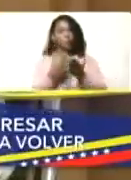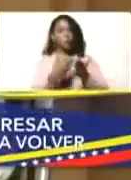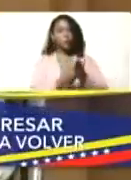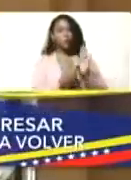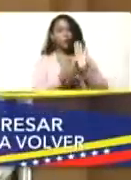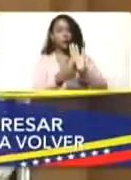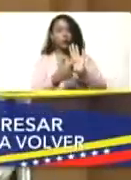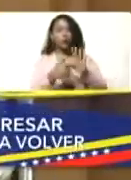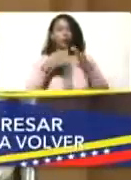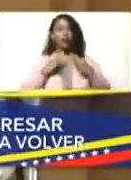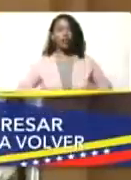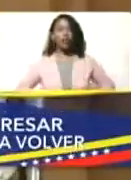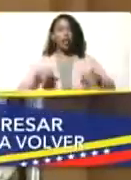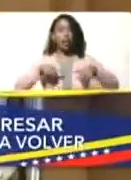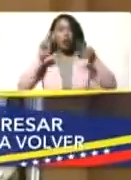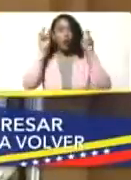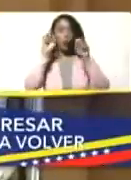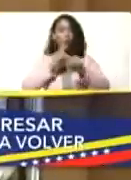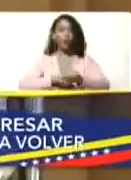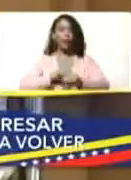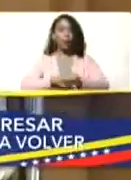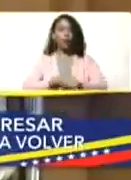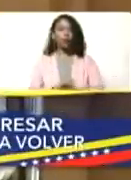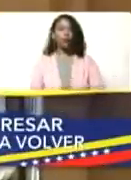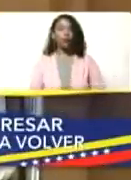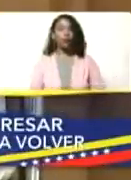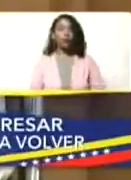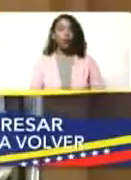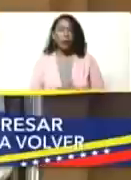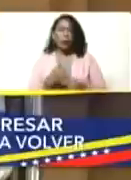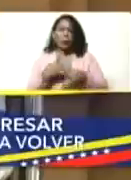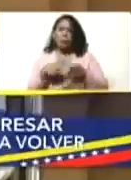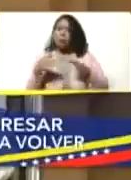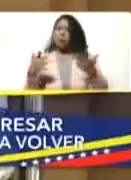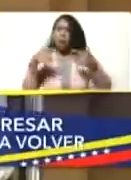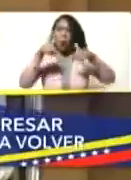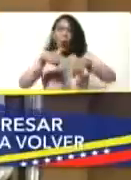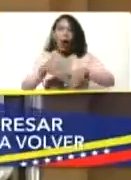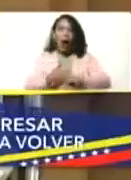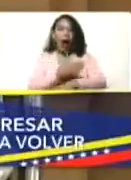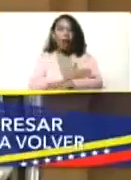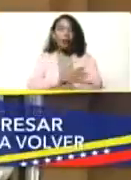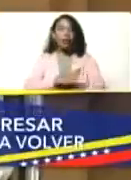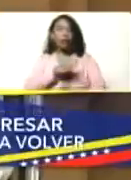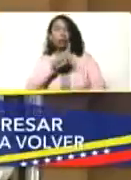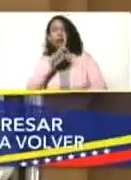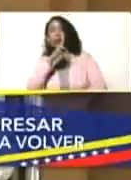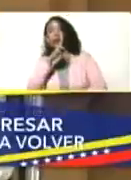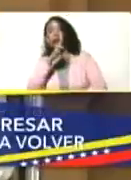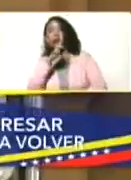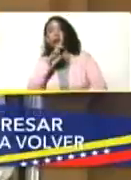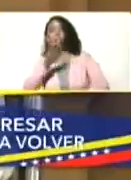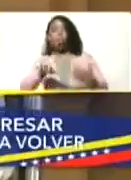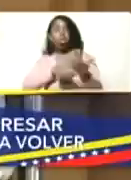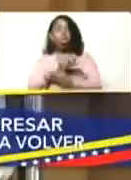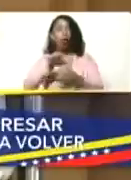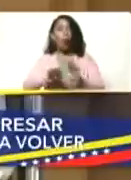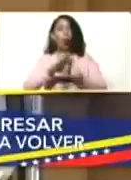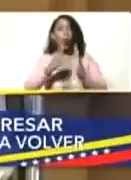física de este nuevo periodo. Pero hoy, ante la barbarie que se desata en el